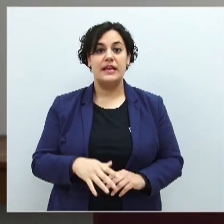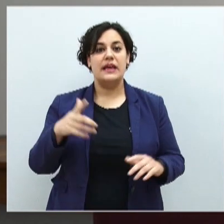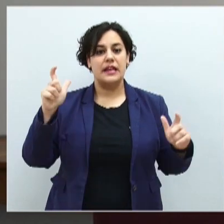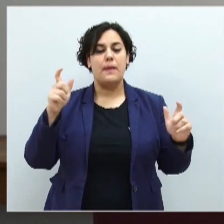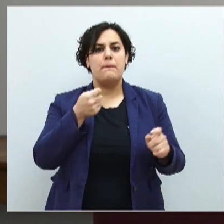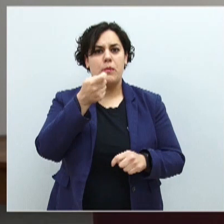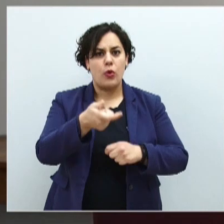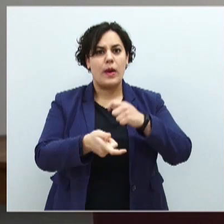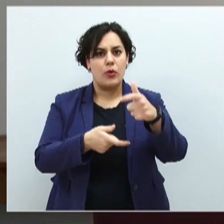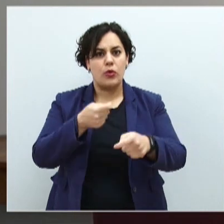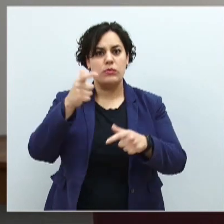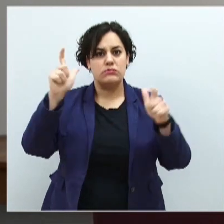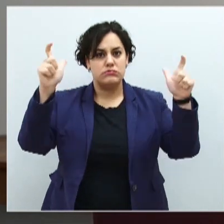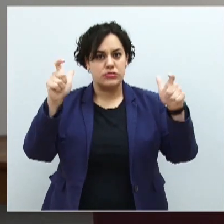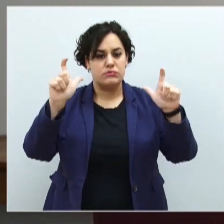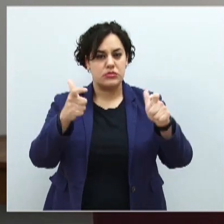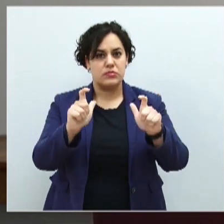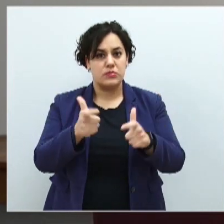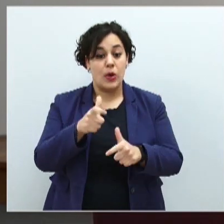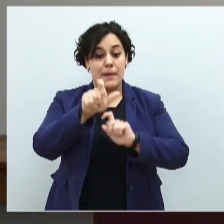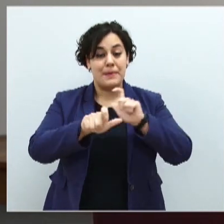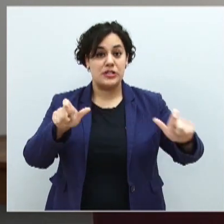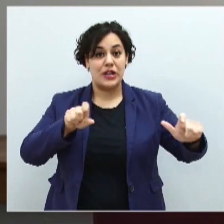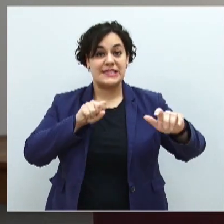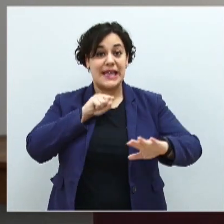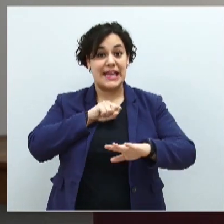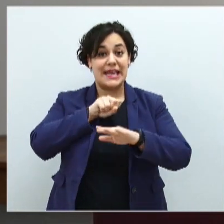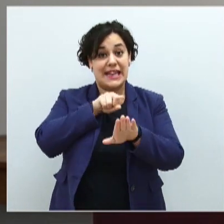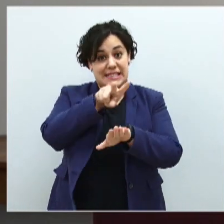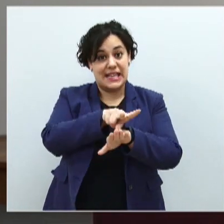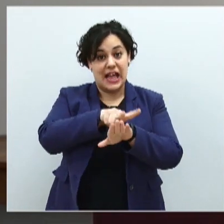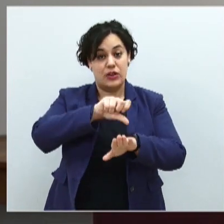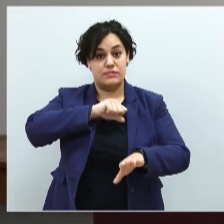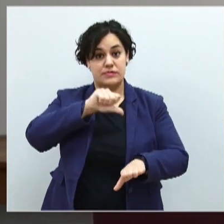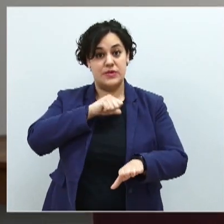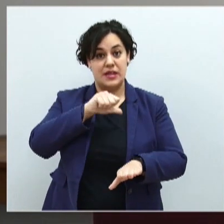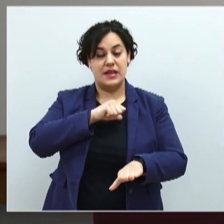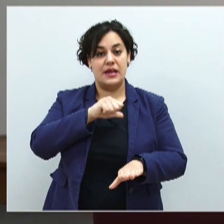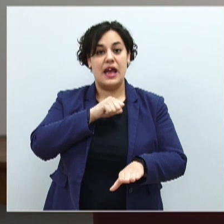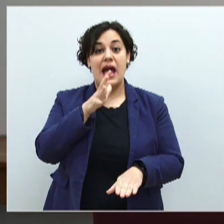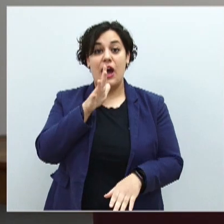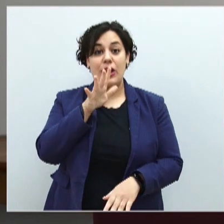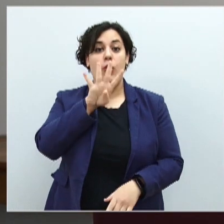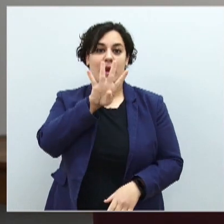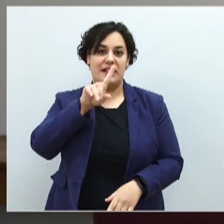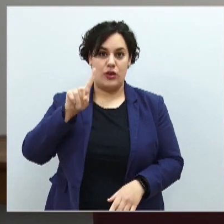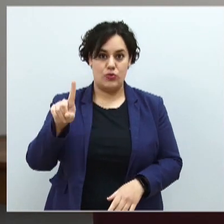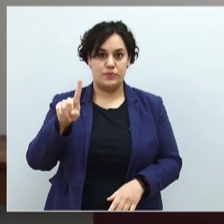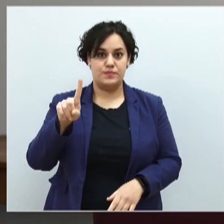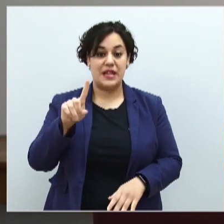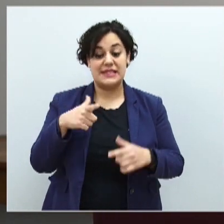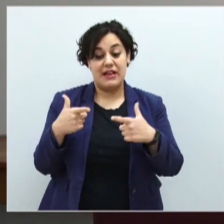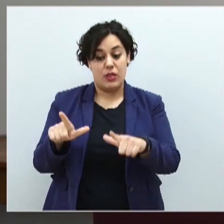disminuyendo lentamente el número de pacientes ingresados, que se situaba en 21, de los cuales 41 personas lo estaban en